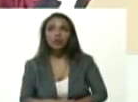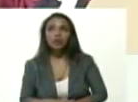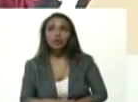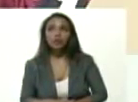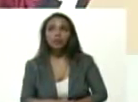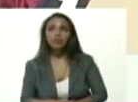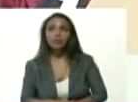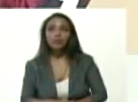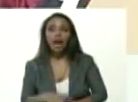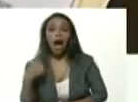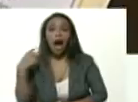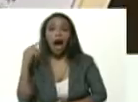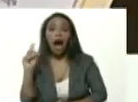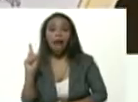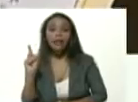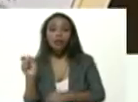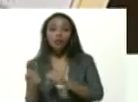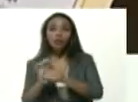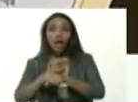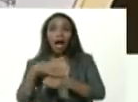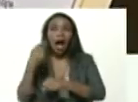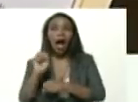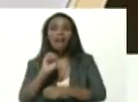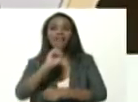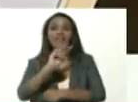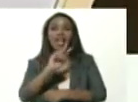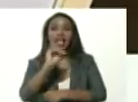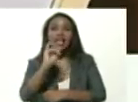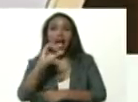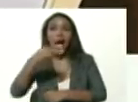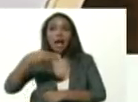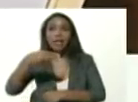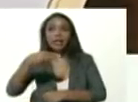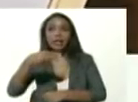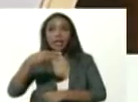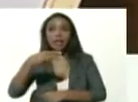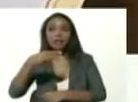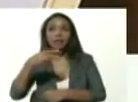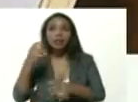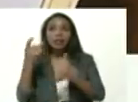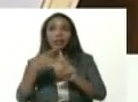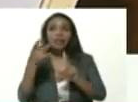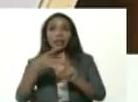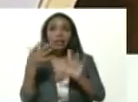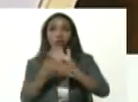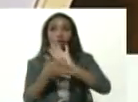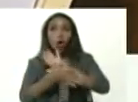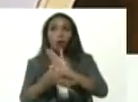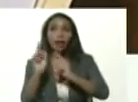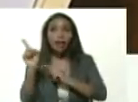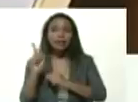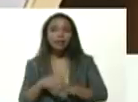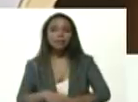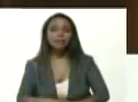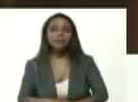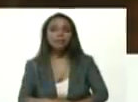Coronavirus contiene VIH-Sida. Médico chino coincide con científico venezolano Sirio Quintero. Y dice, el